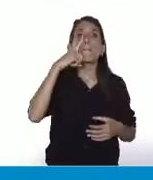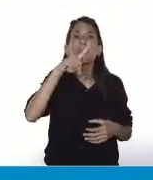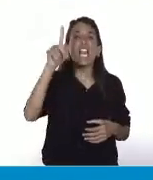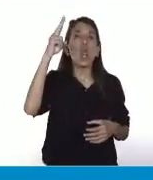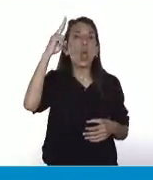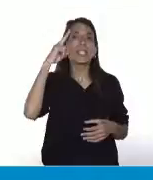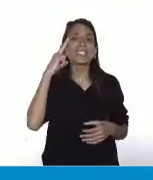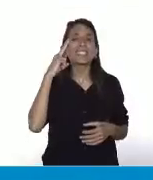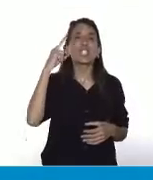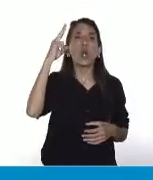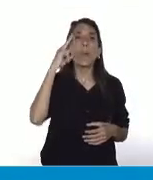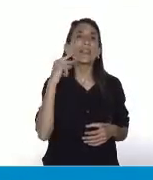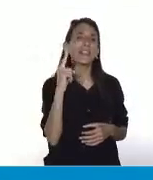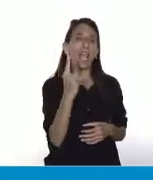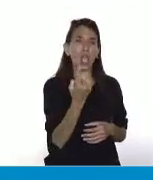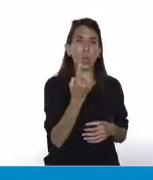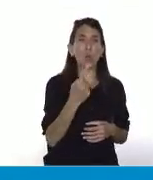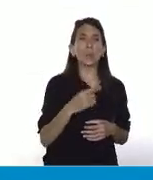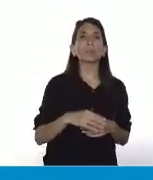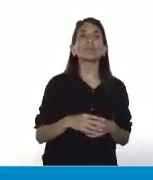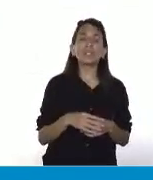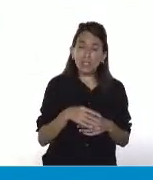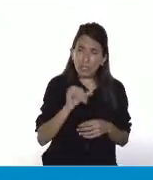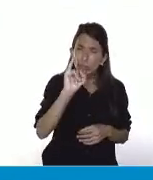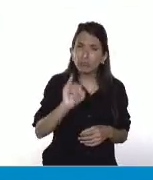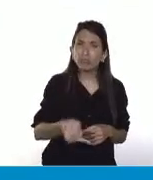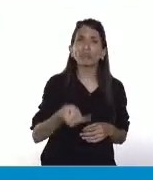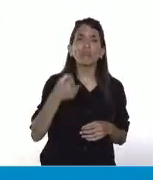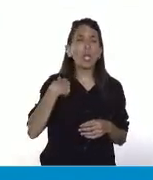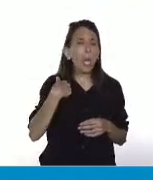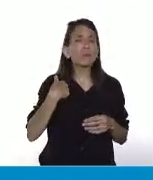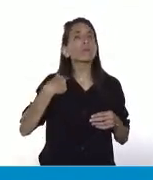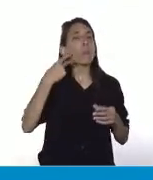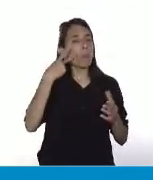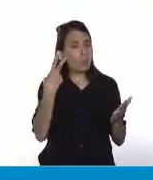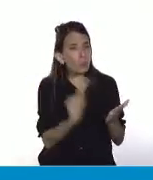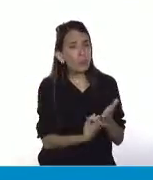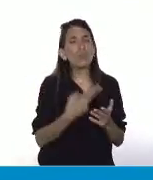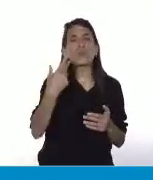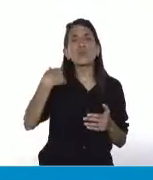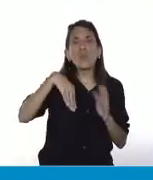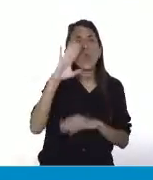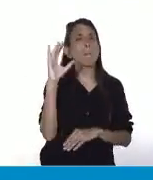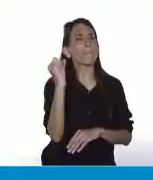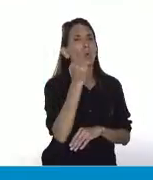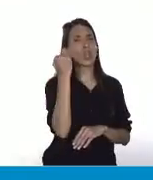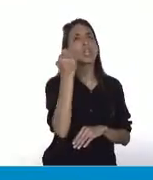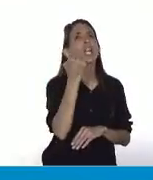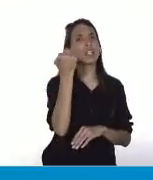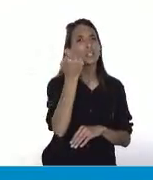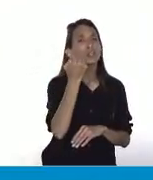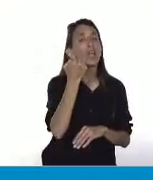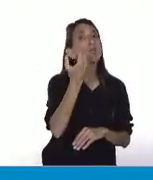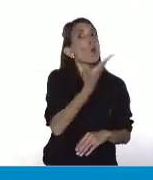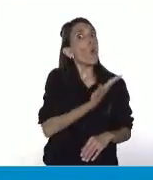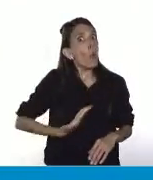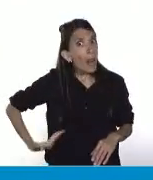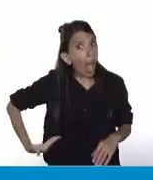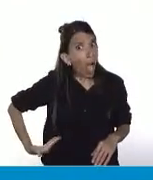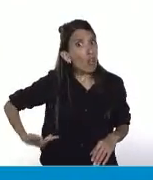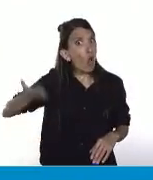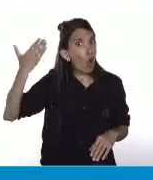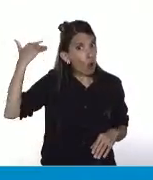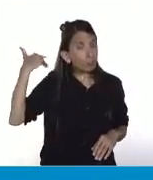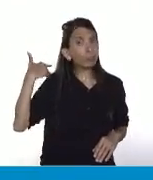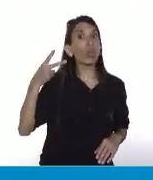1991 y creo que lo importante de destacar es que en ese momento un gobernador peronista